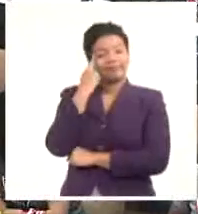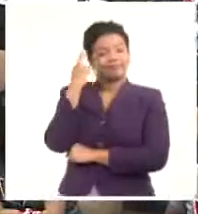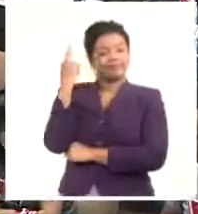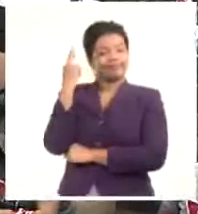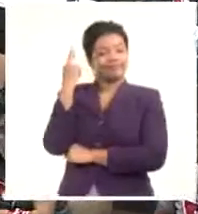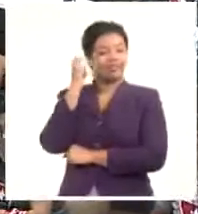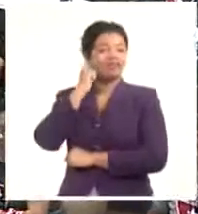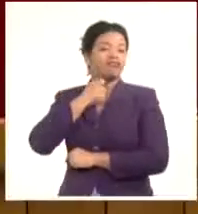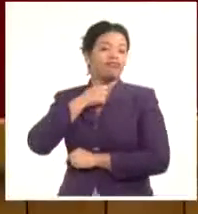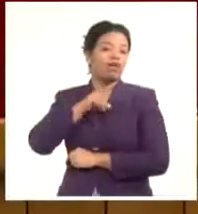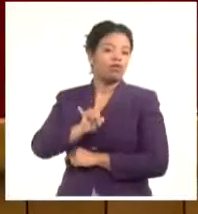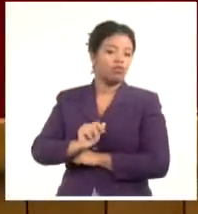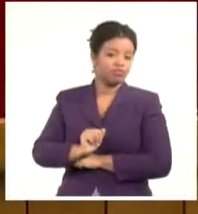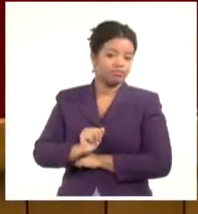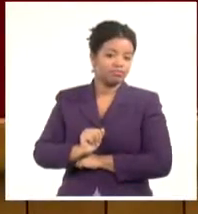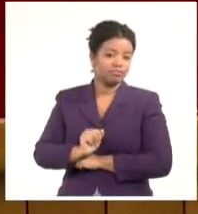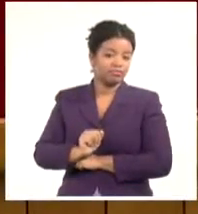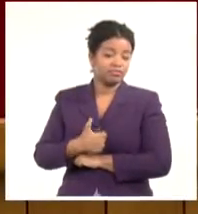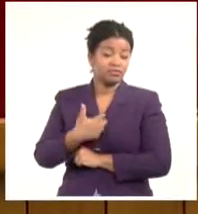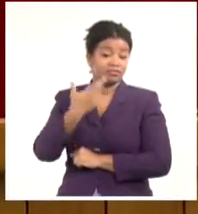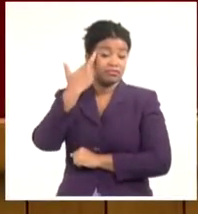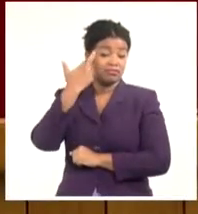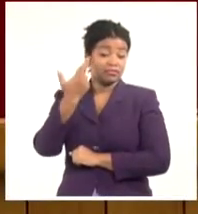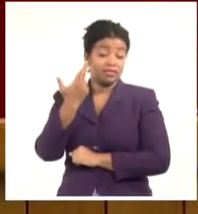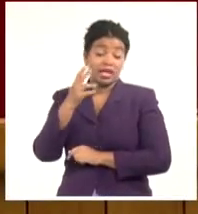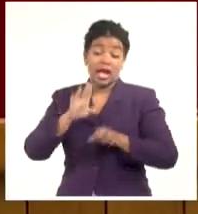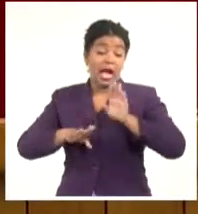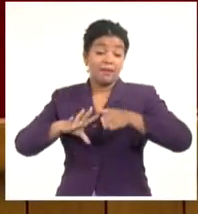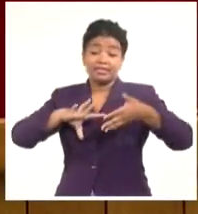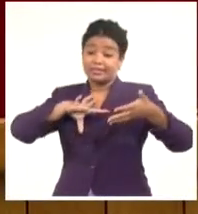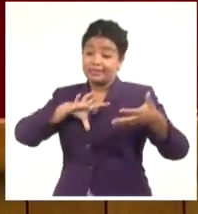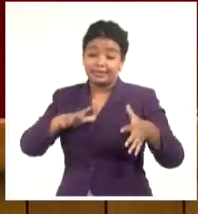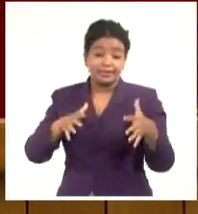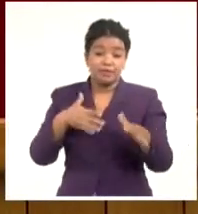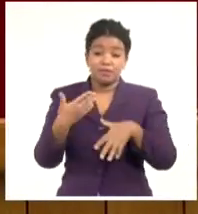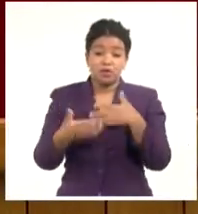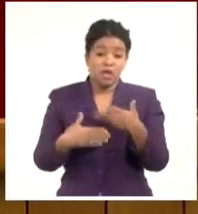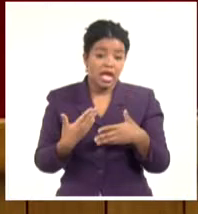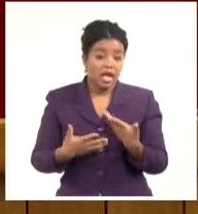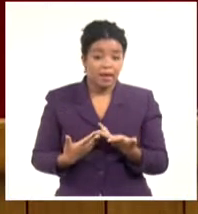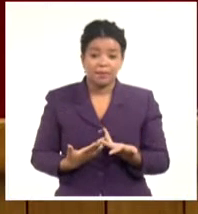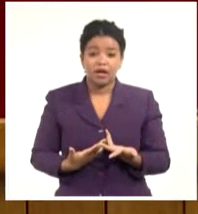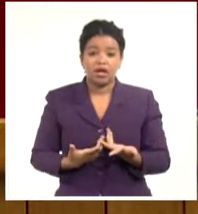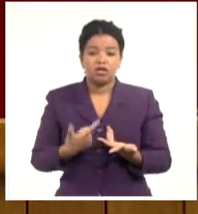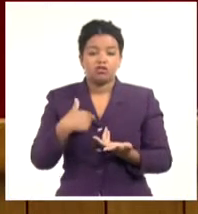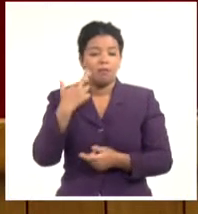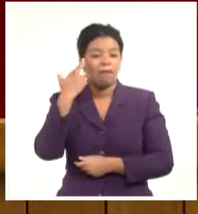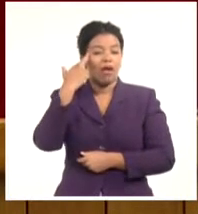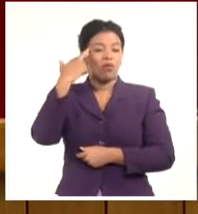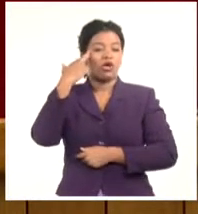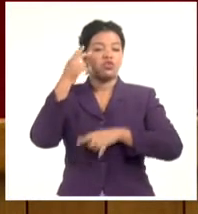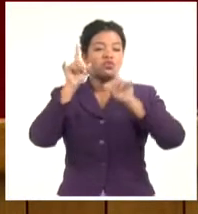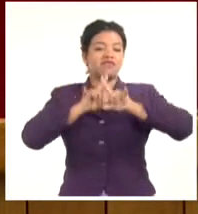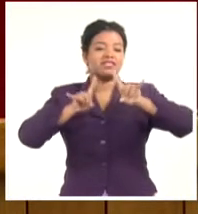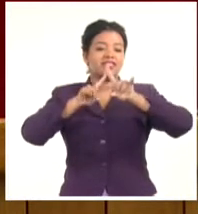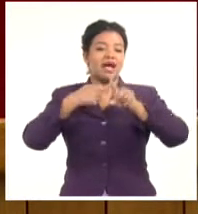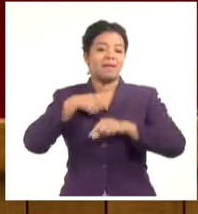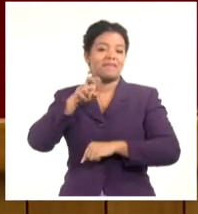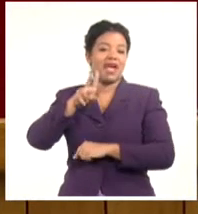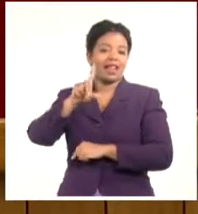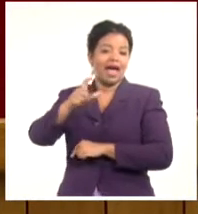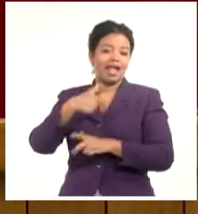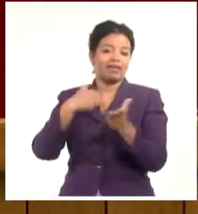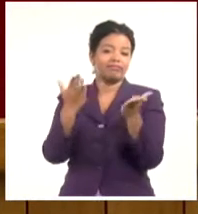las distancias. Cuando las circunstancias se complejizan mucho, viajo a aquella etapa juvenil en mi universidad querida de Villa Clara,